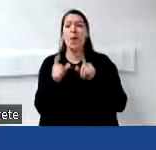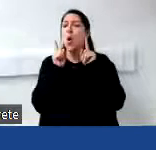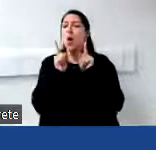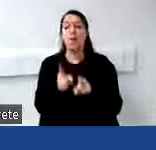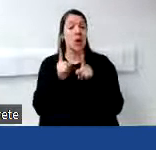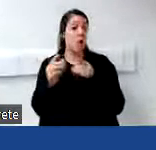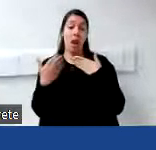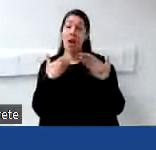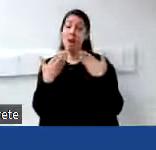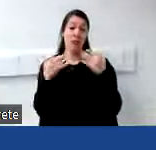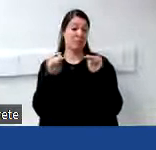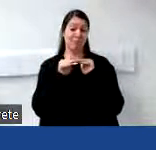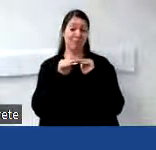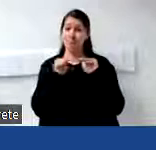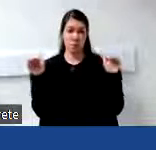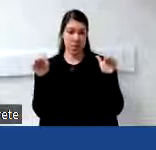persona con discapacidad, ¿sí?